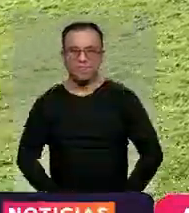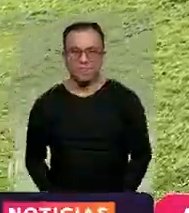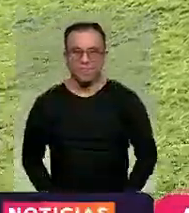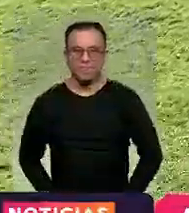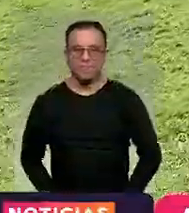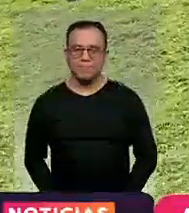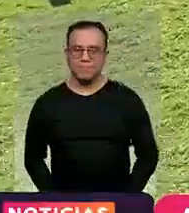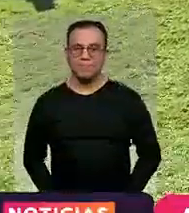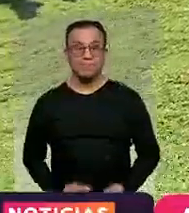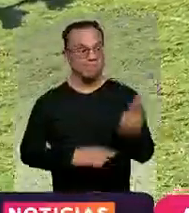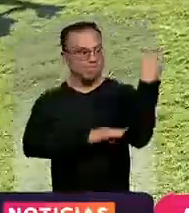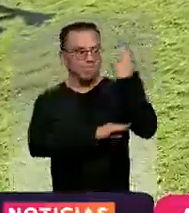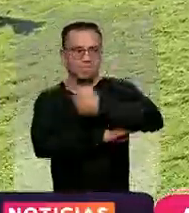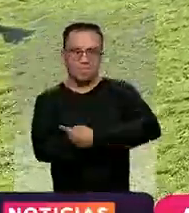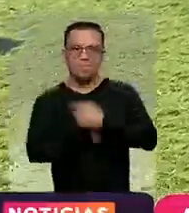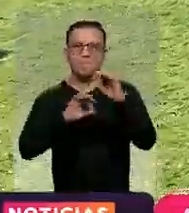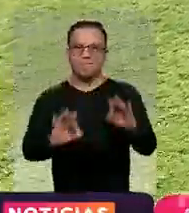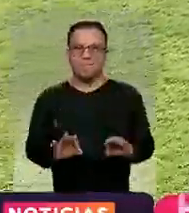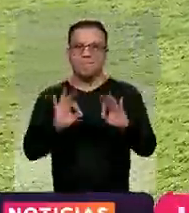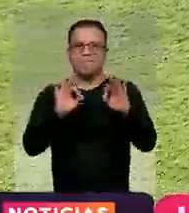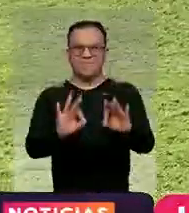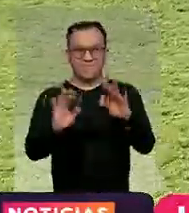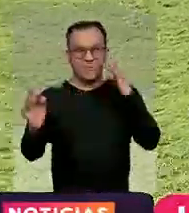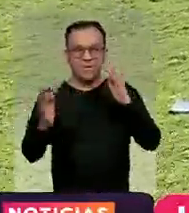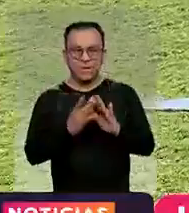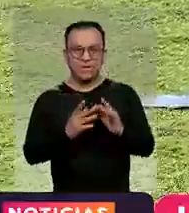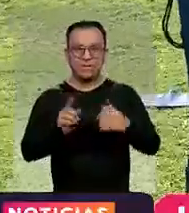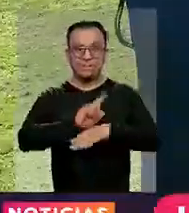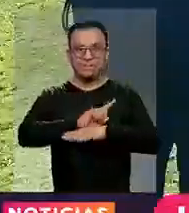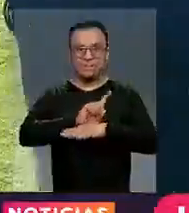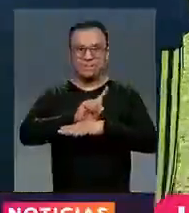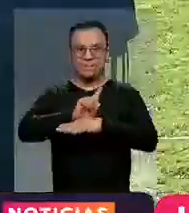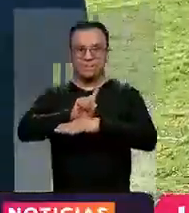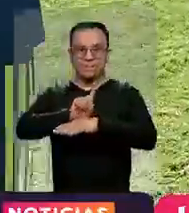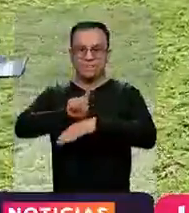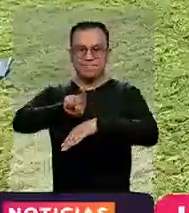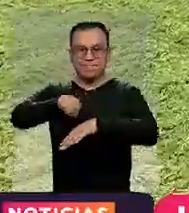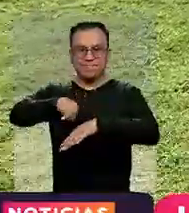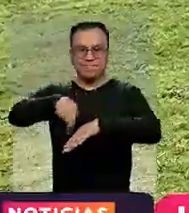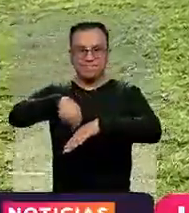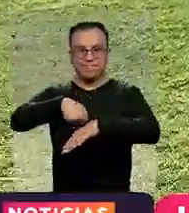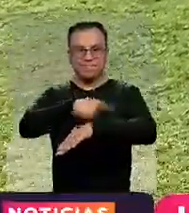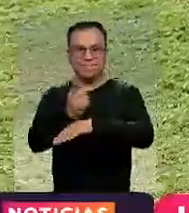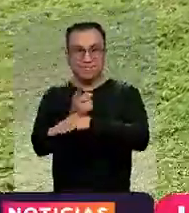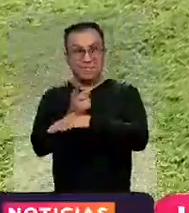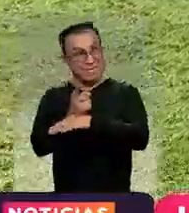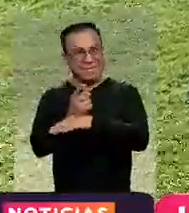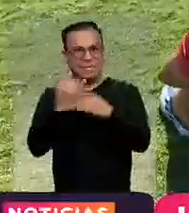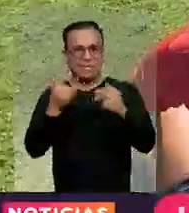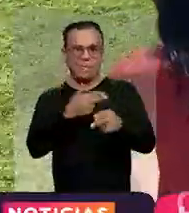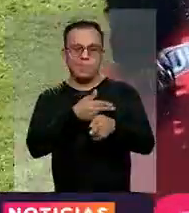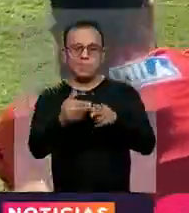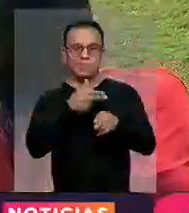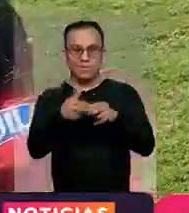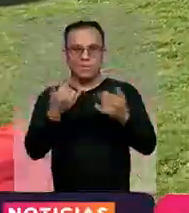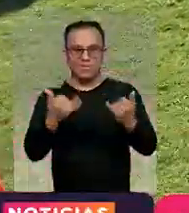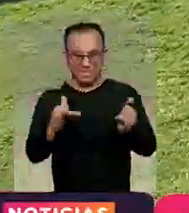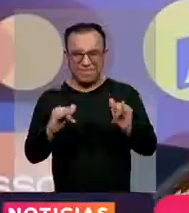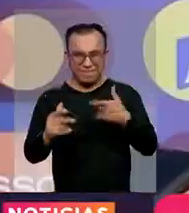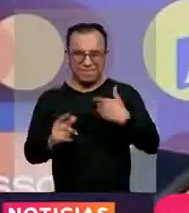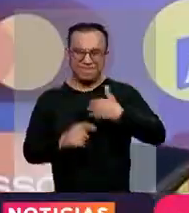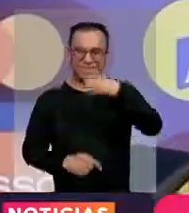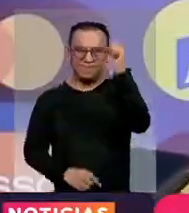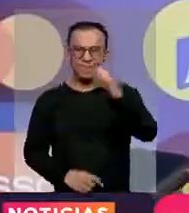Finalmente llegó el día D, con el tic-tac, tic-tac. En retroceso, la hora del debut está cada vez más